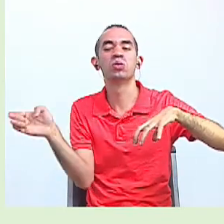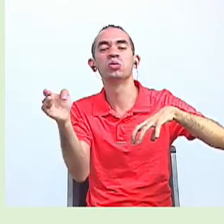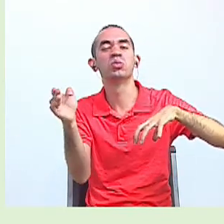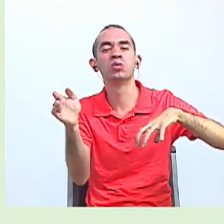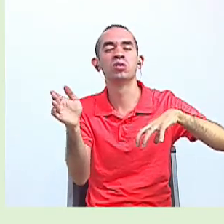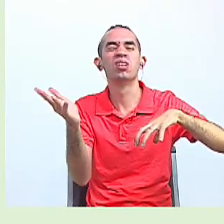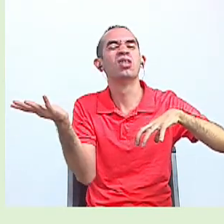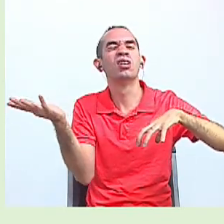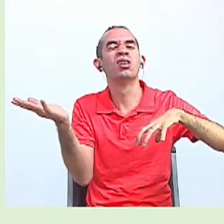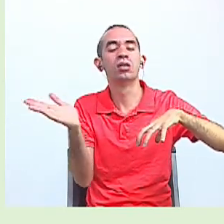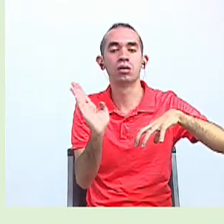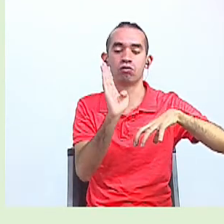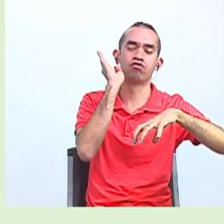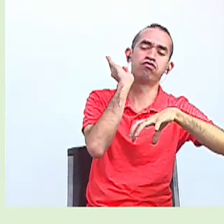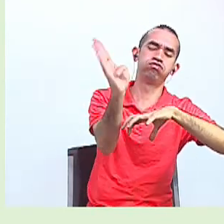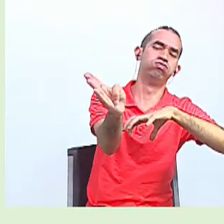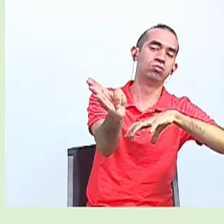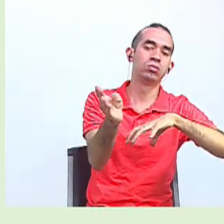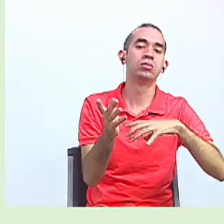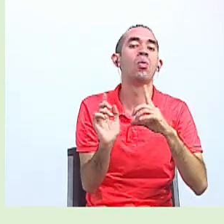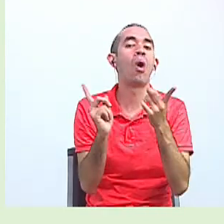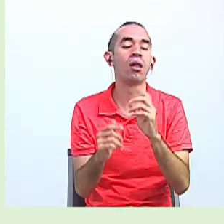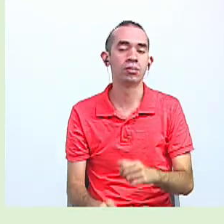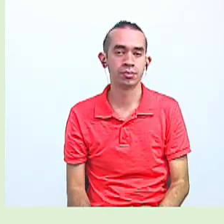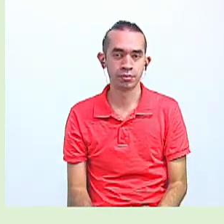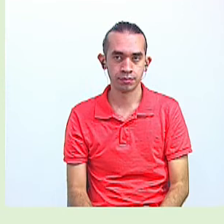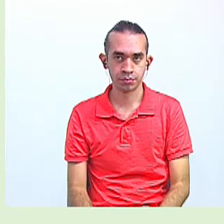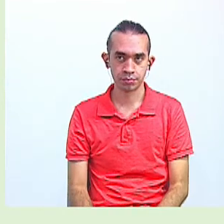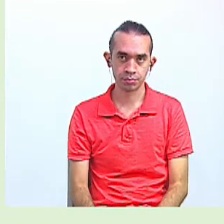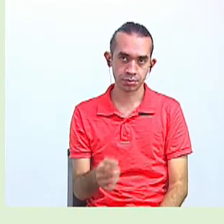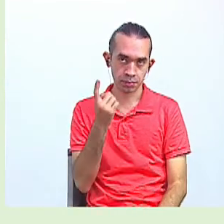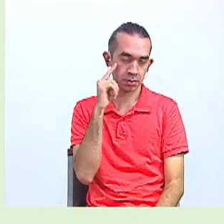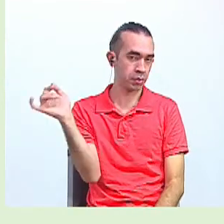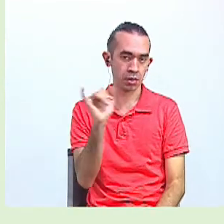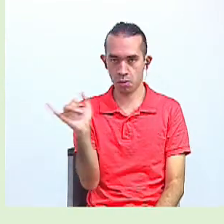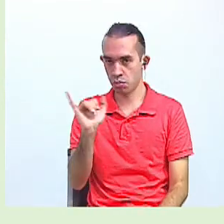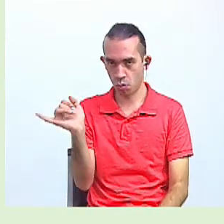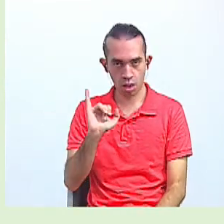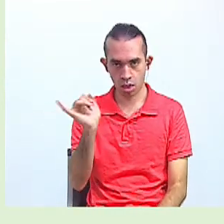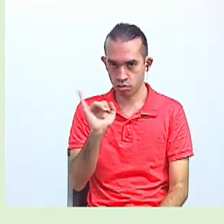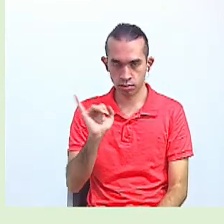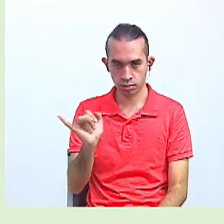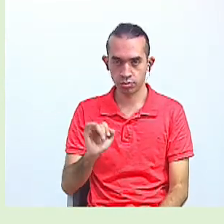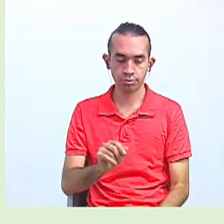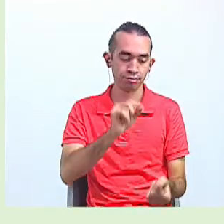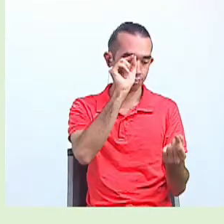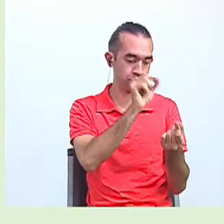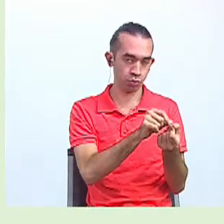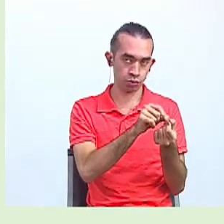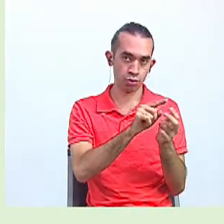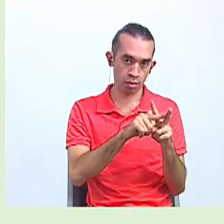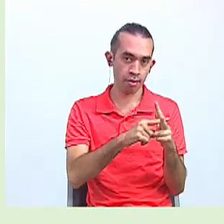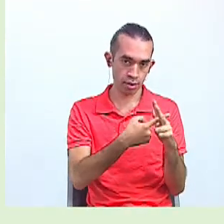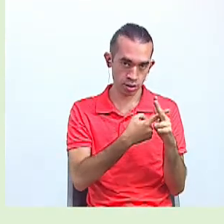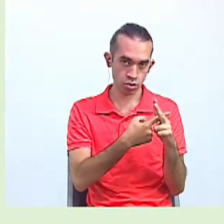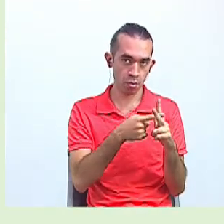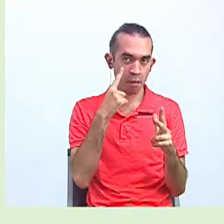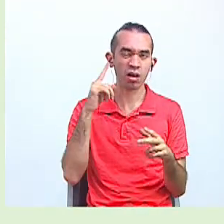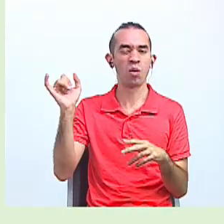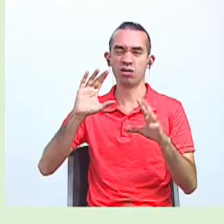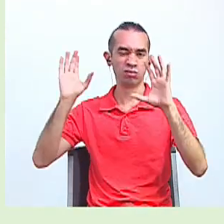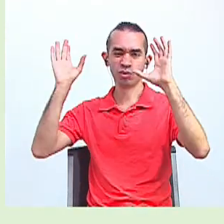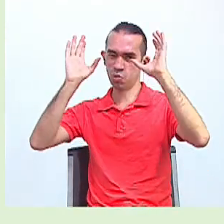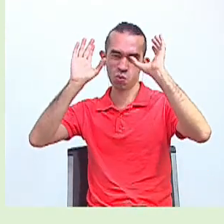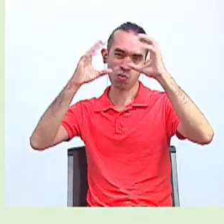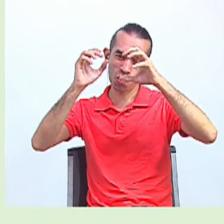y el desplazamiento. Veamos. Tenemos el mismo caso, o sea, lo que hicimos igual fue con una imagen de Google